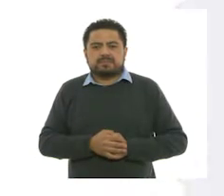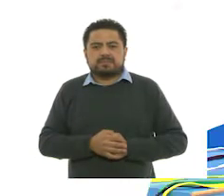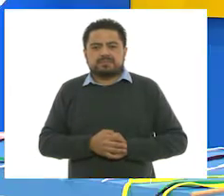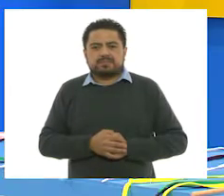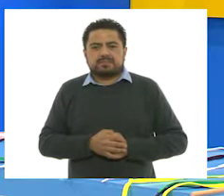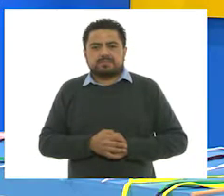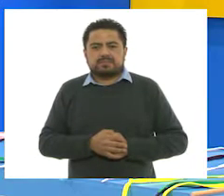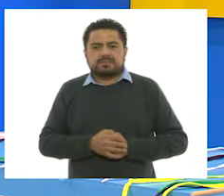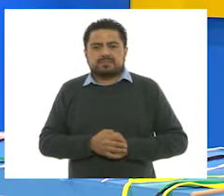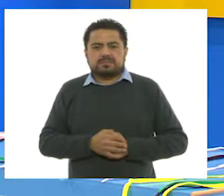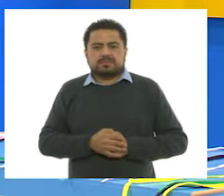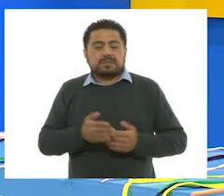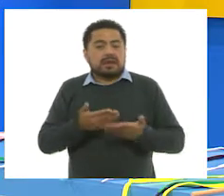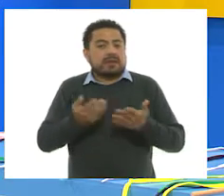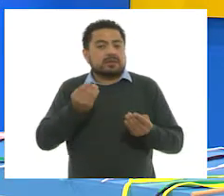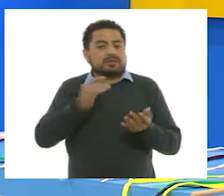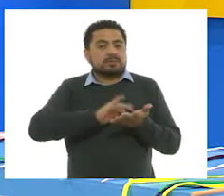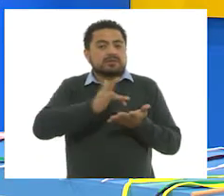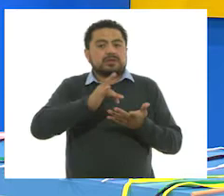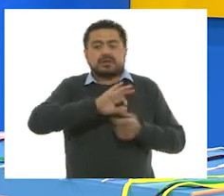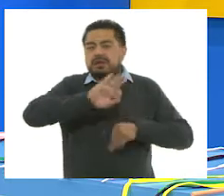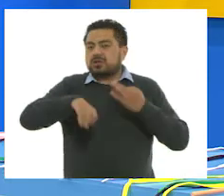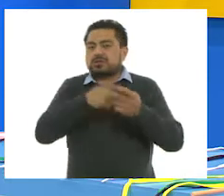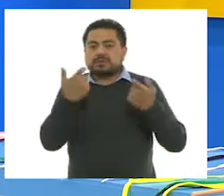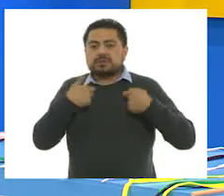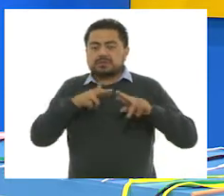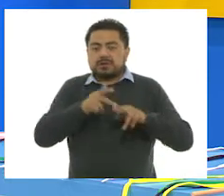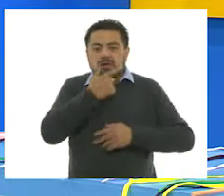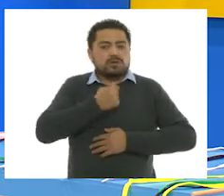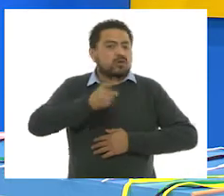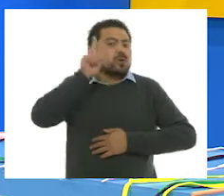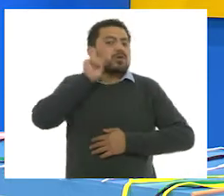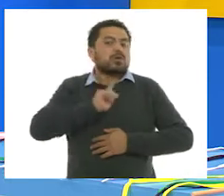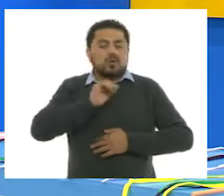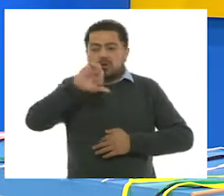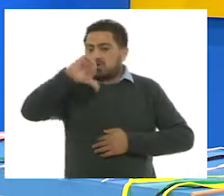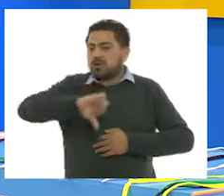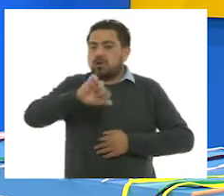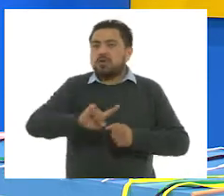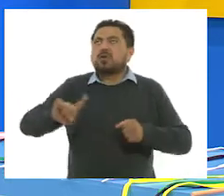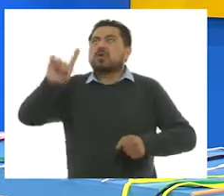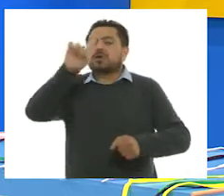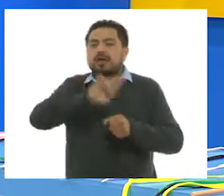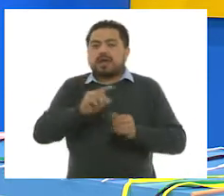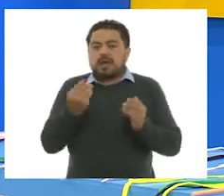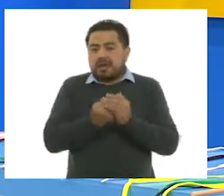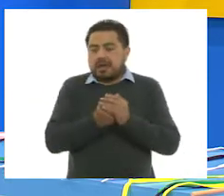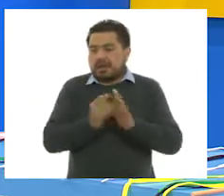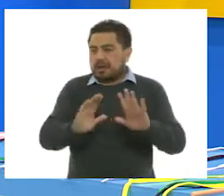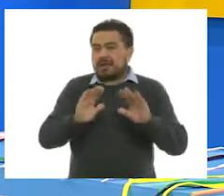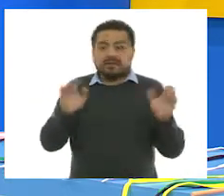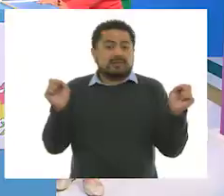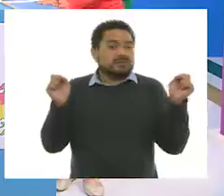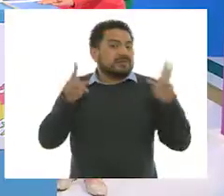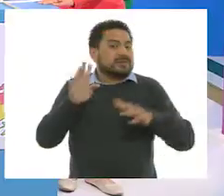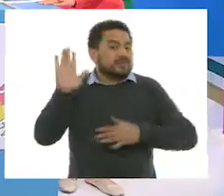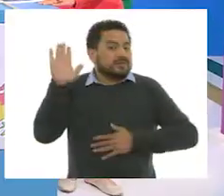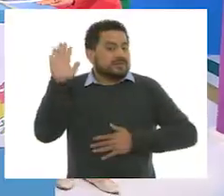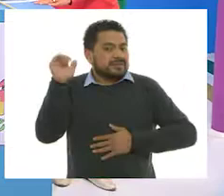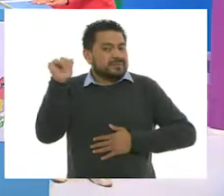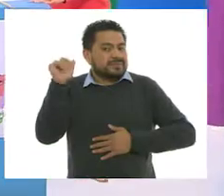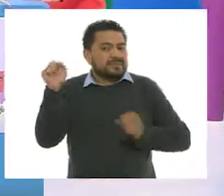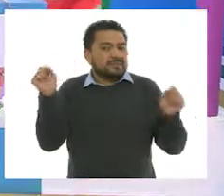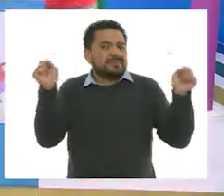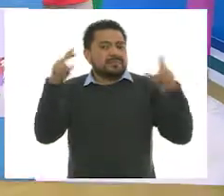aprendeencasa.cep.gob.mx. Le damos las gracias a las maestras y los maestros que el día de hoy nos dieron clase. ¡Nos vemos!